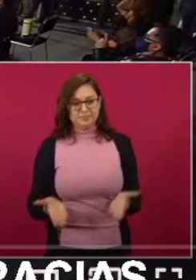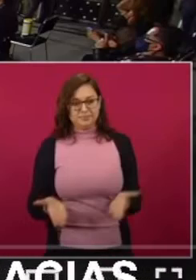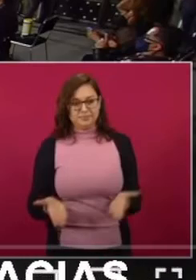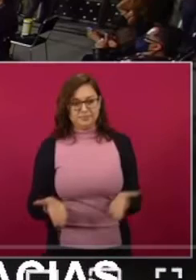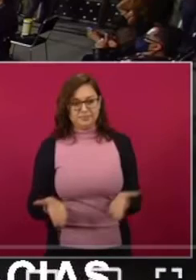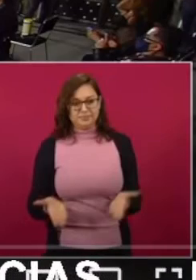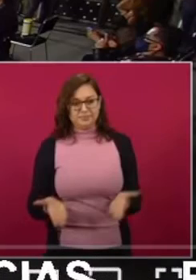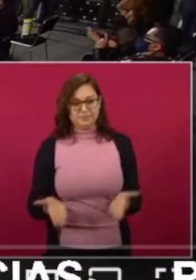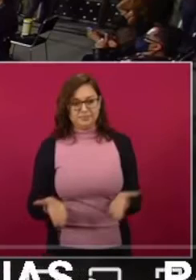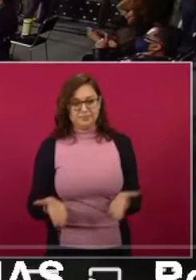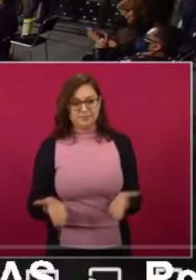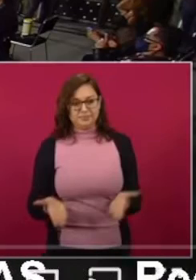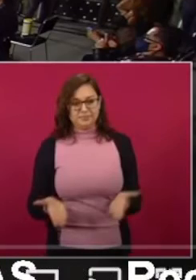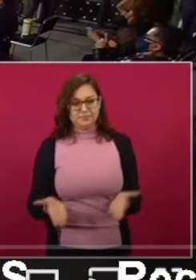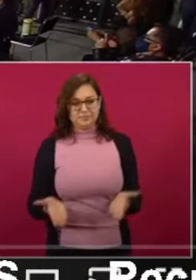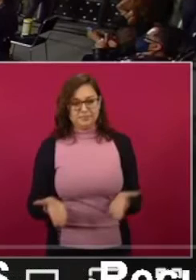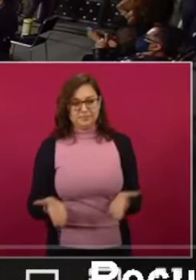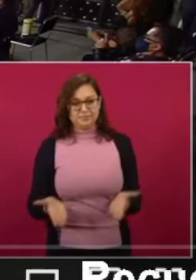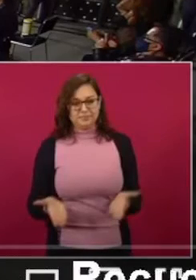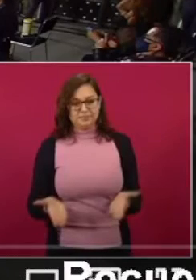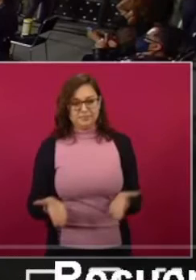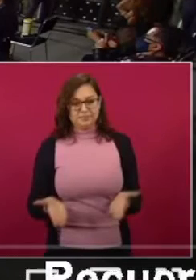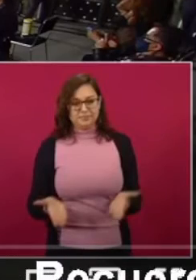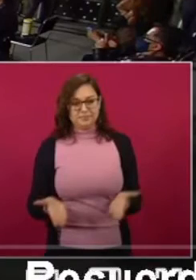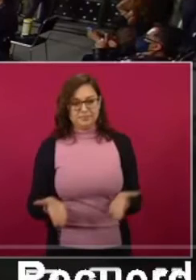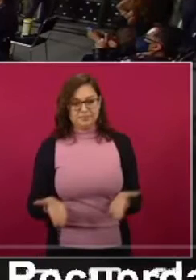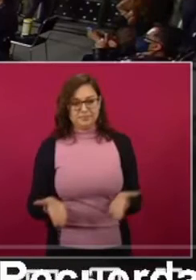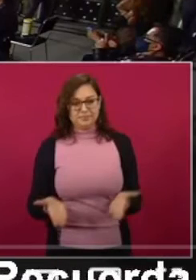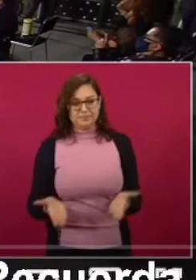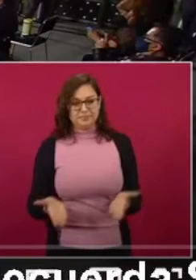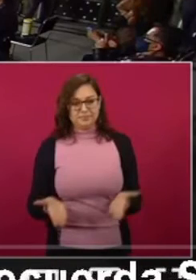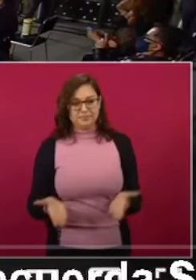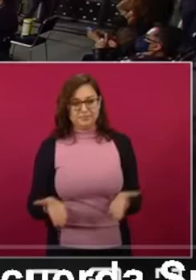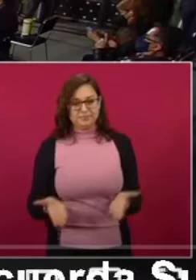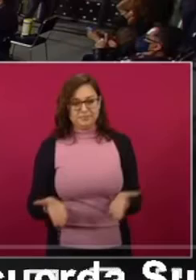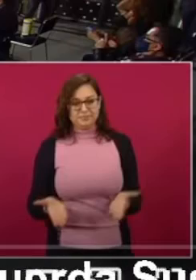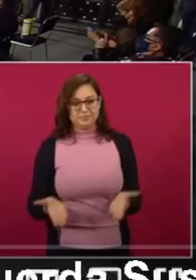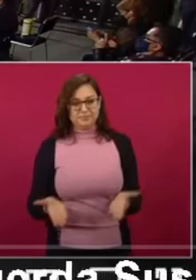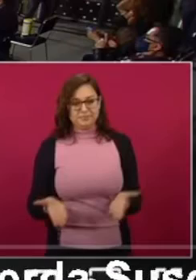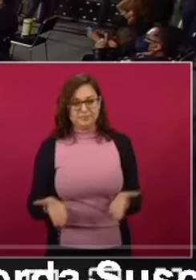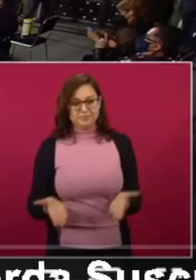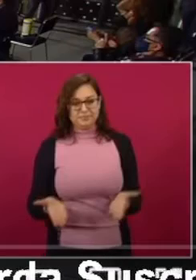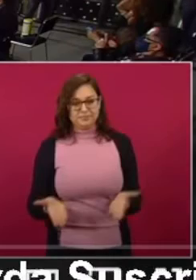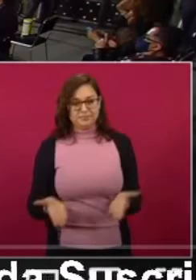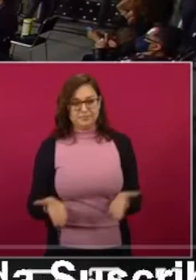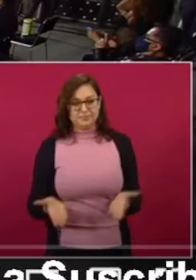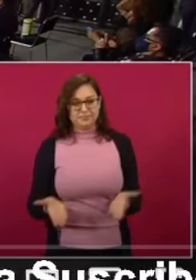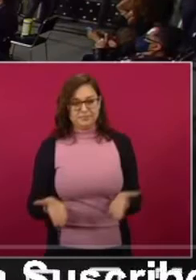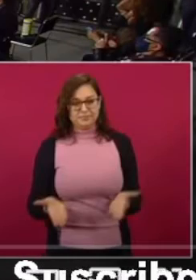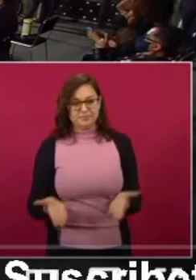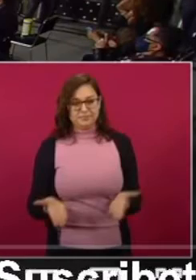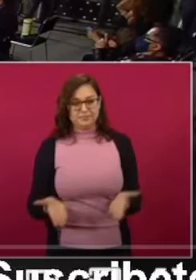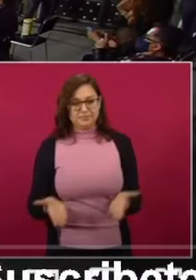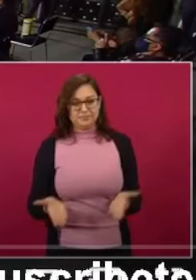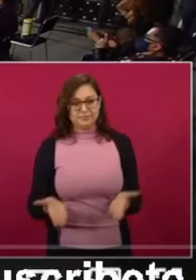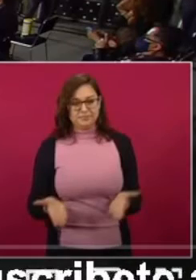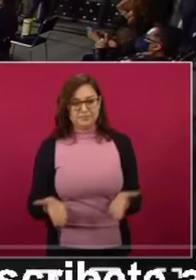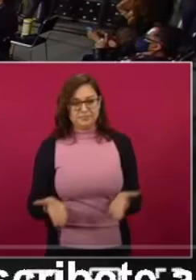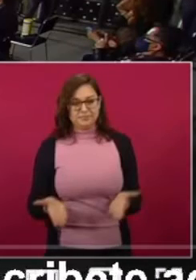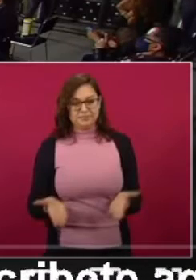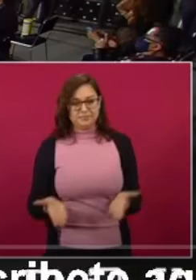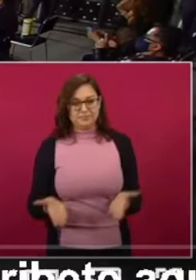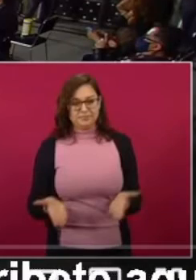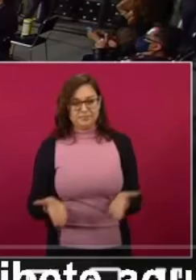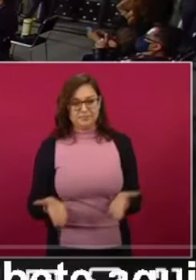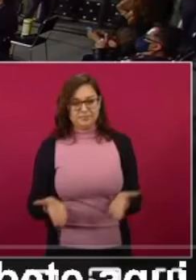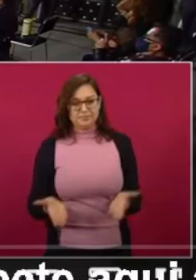lo que le están poniendo de trabajar lópez obrador que todos los proyectos que tiene